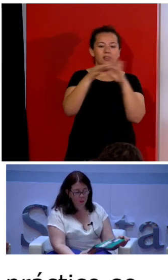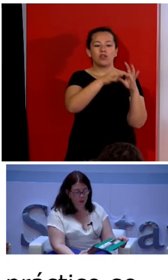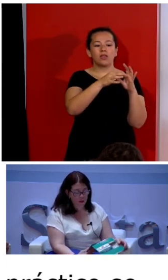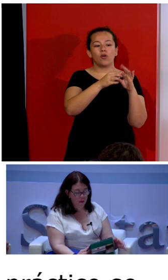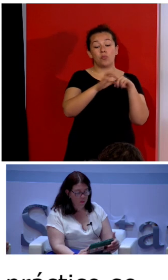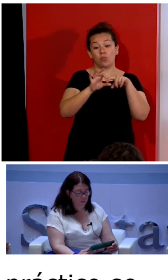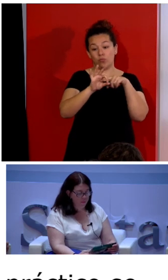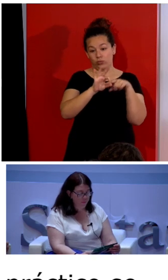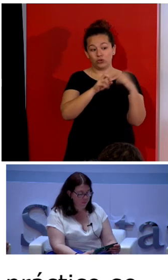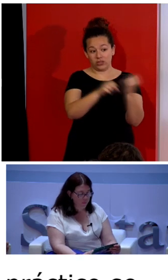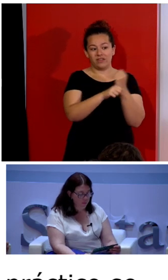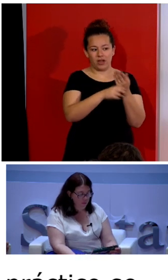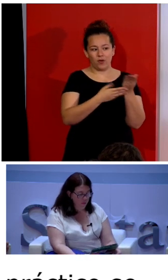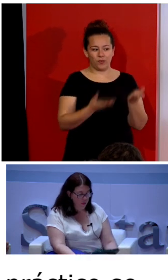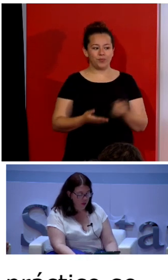el puesto de trabajo.